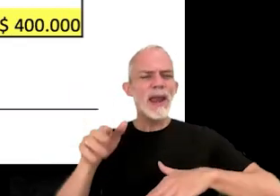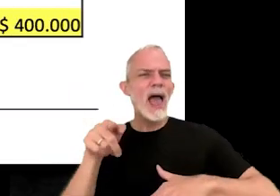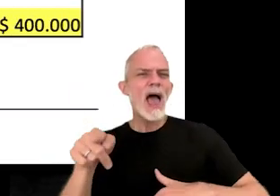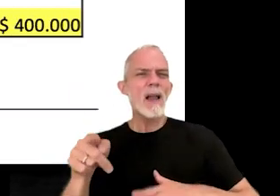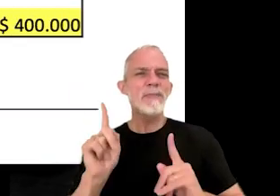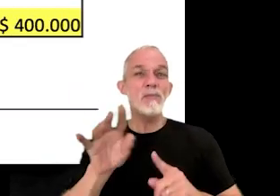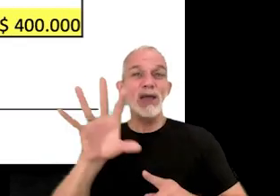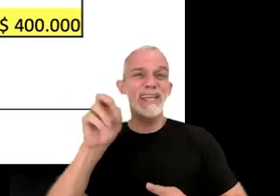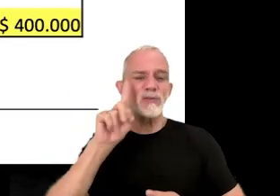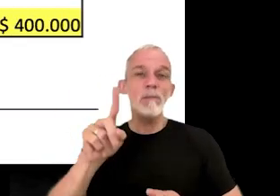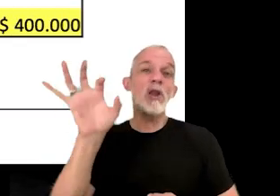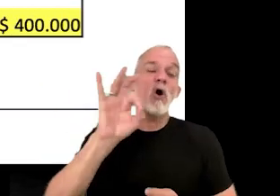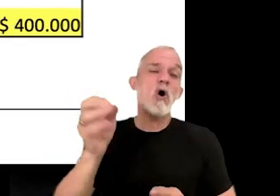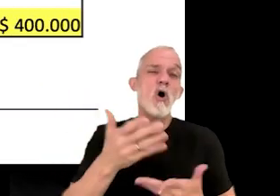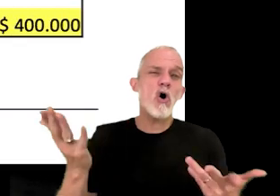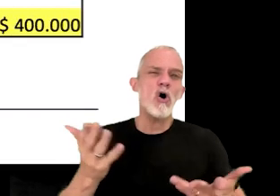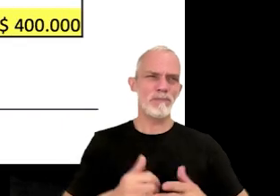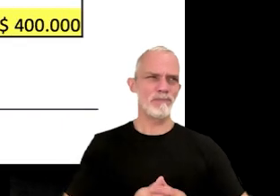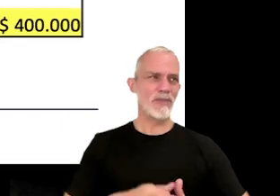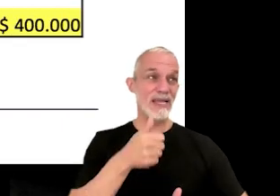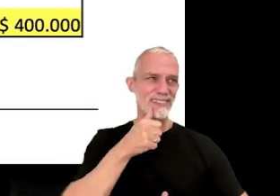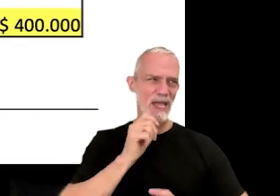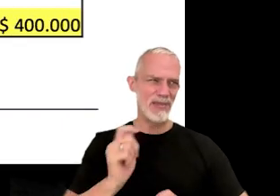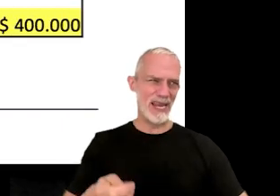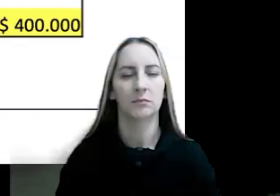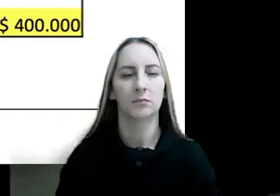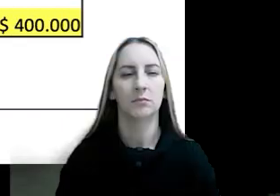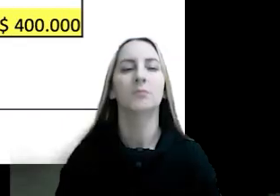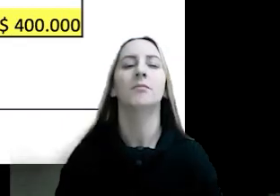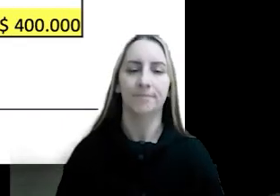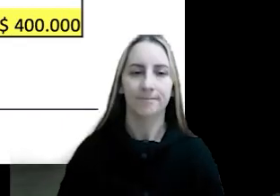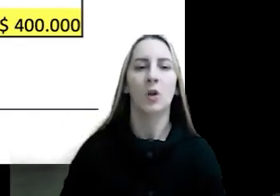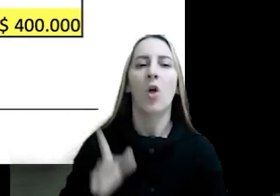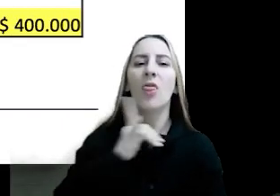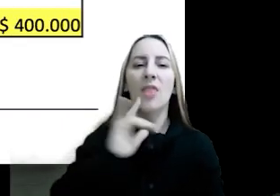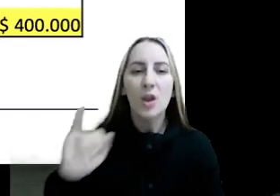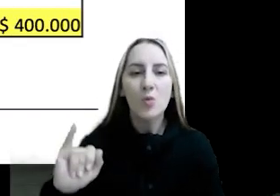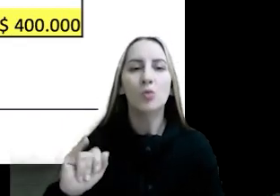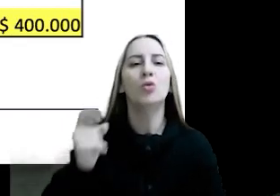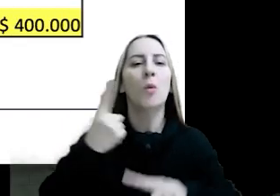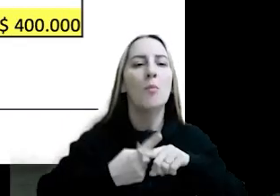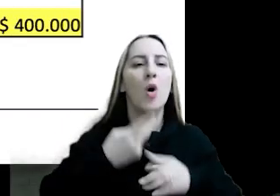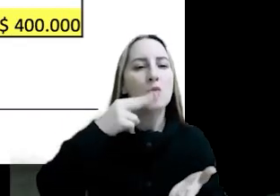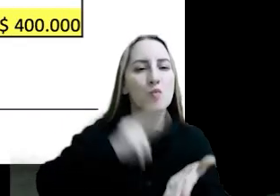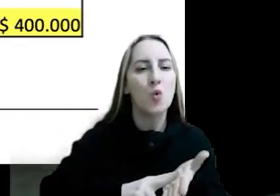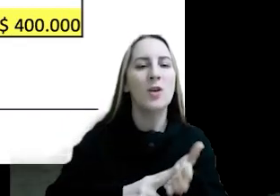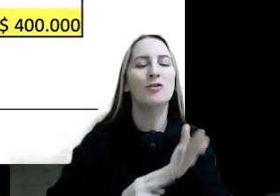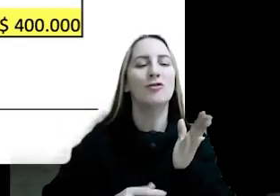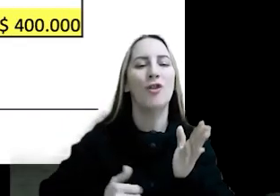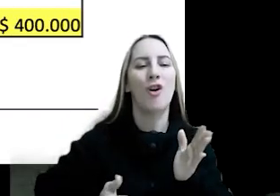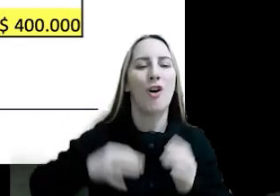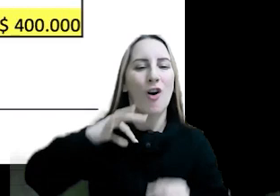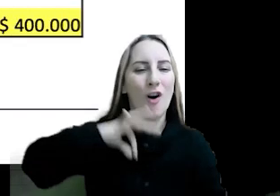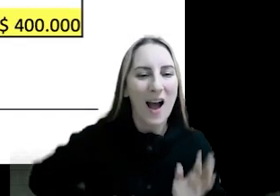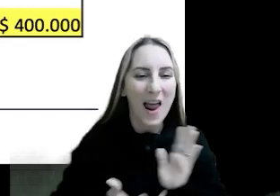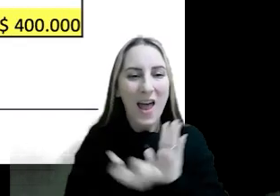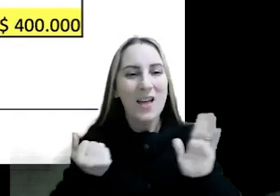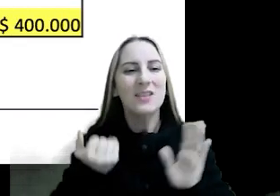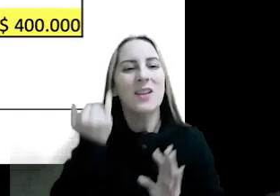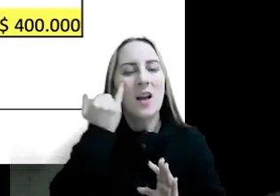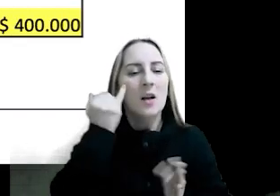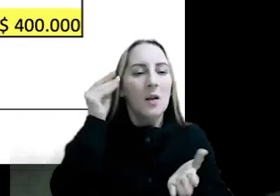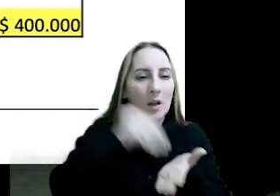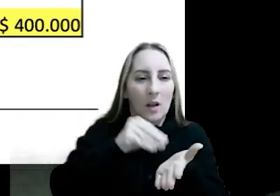los 500.000 pesos, o lo denuncio por ganancias y bienes personales, porque es toda la maniobra, ¿no? Él